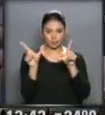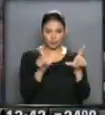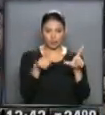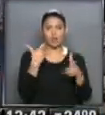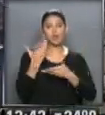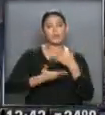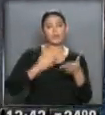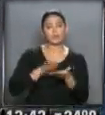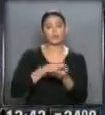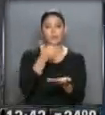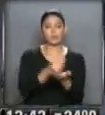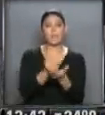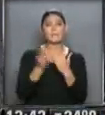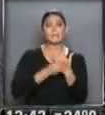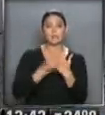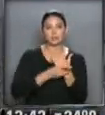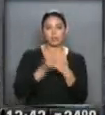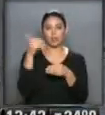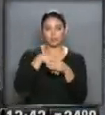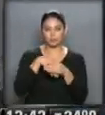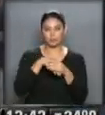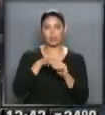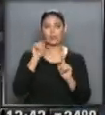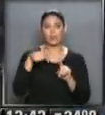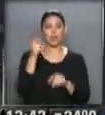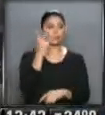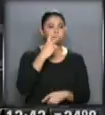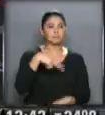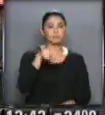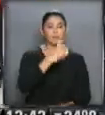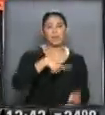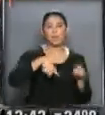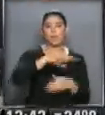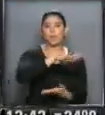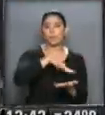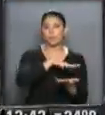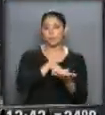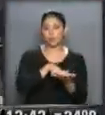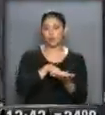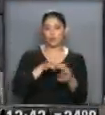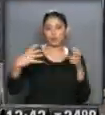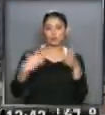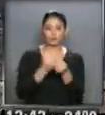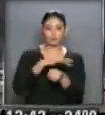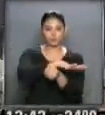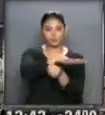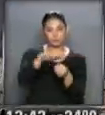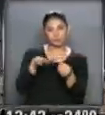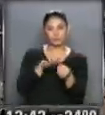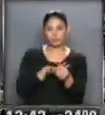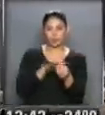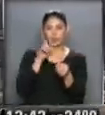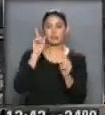imágenes del ministro del Interior, Florencio Randazzo, que está recorriendo alrededores de estas